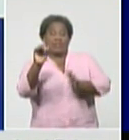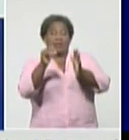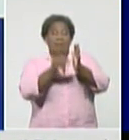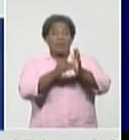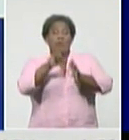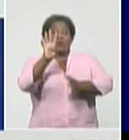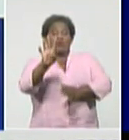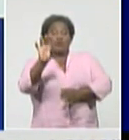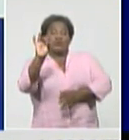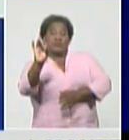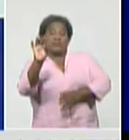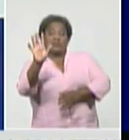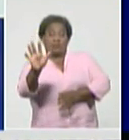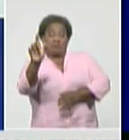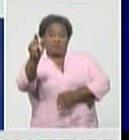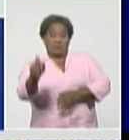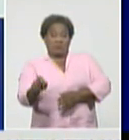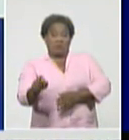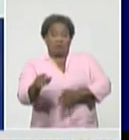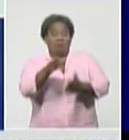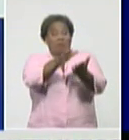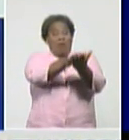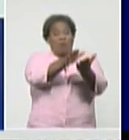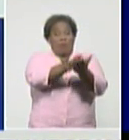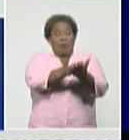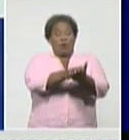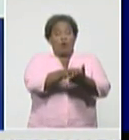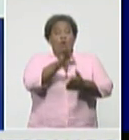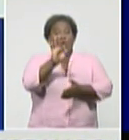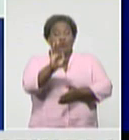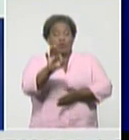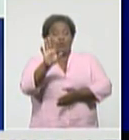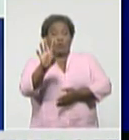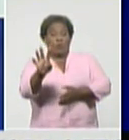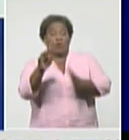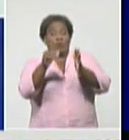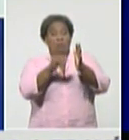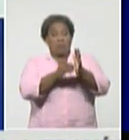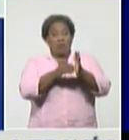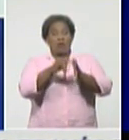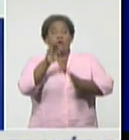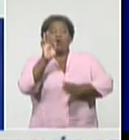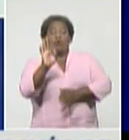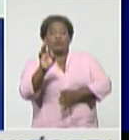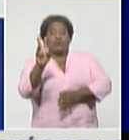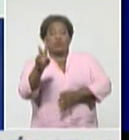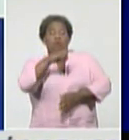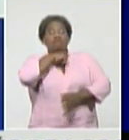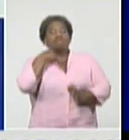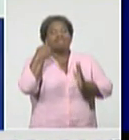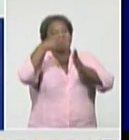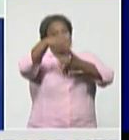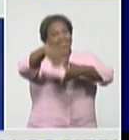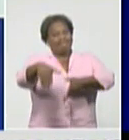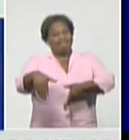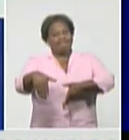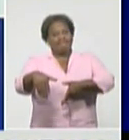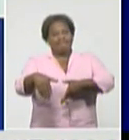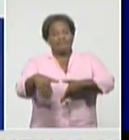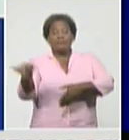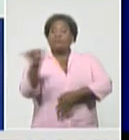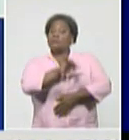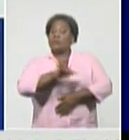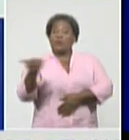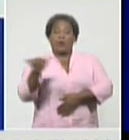2.287.475 casos y un acumulado de 84.082 decesos. Como también tuvimos